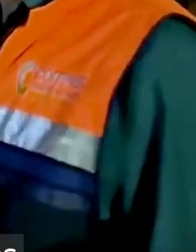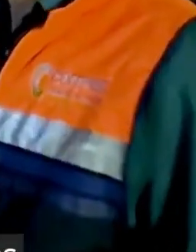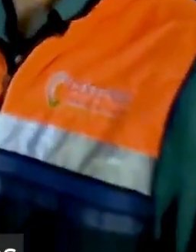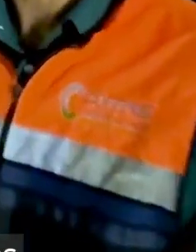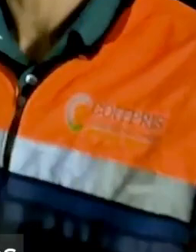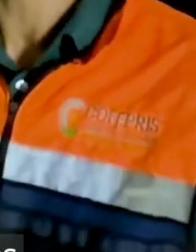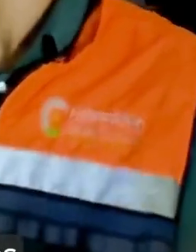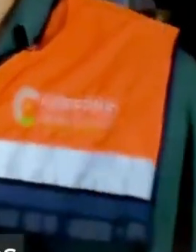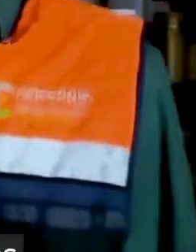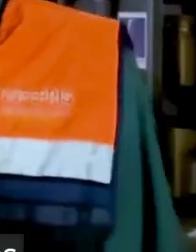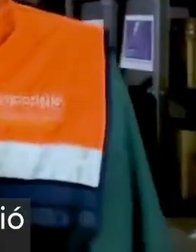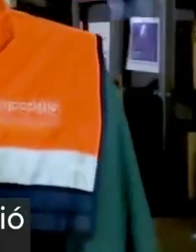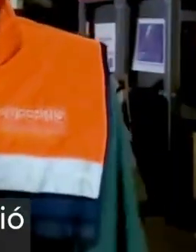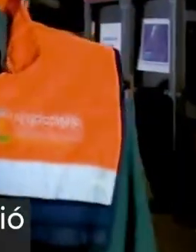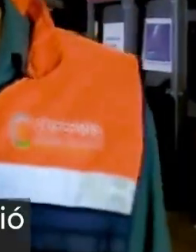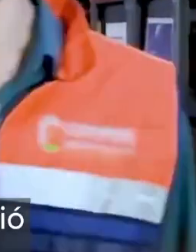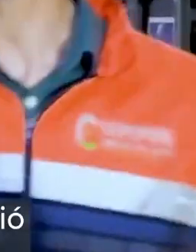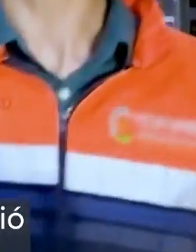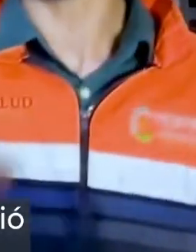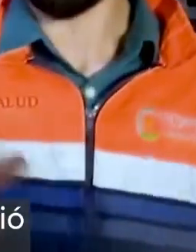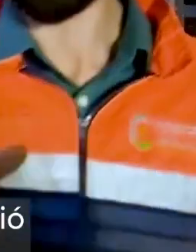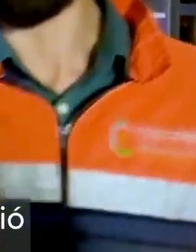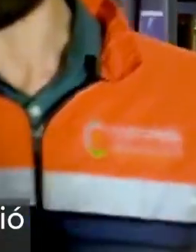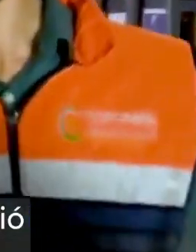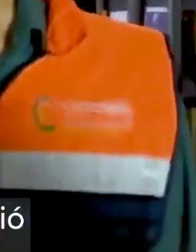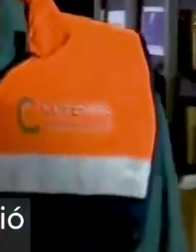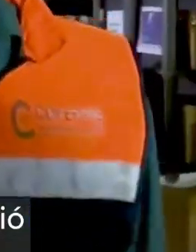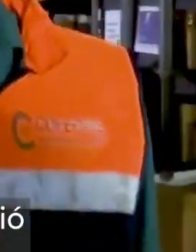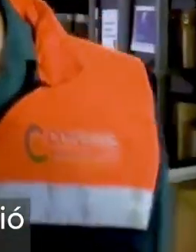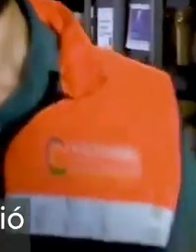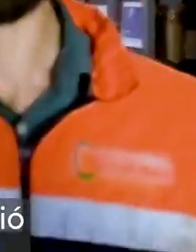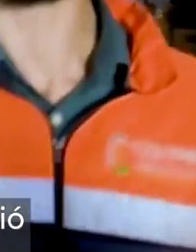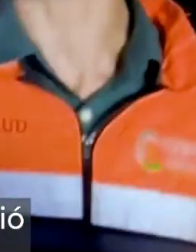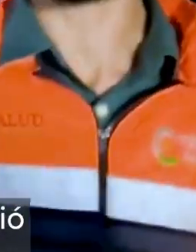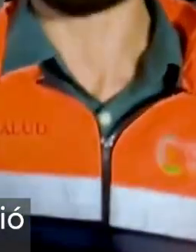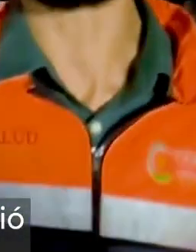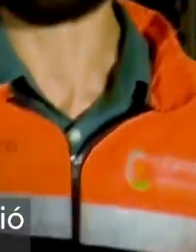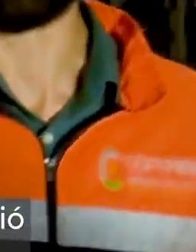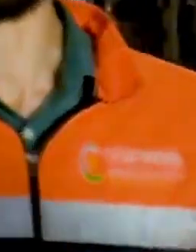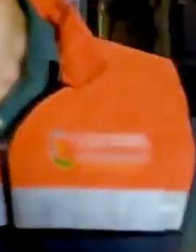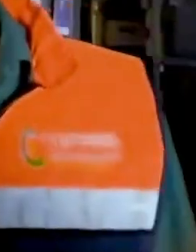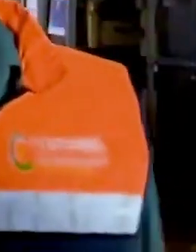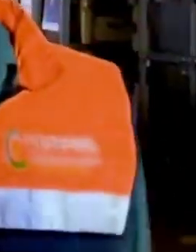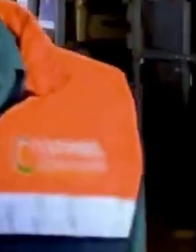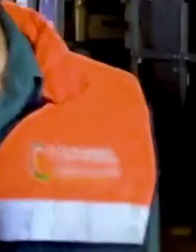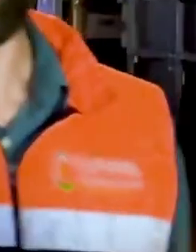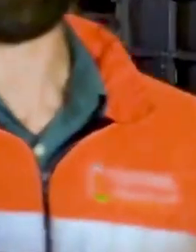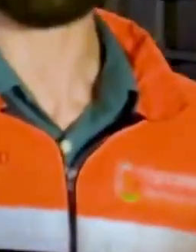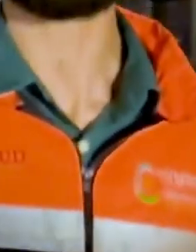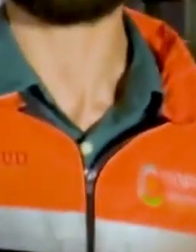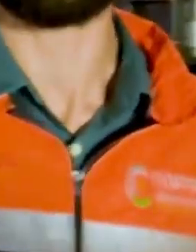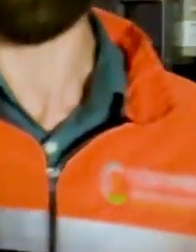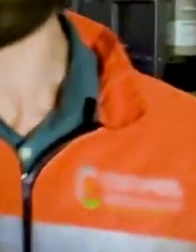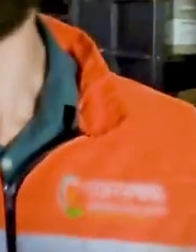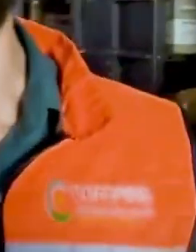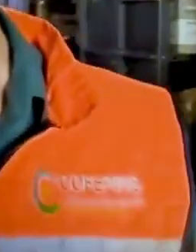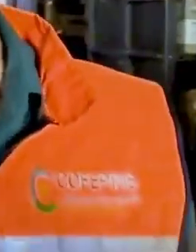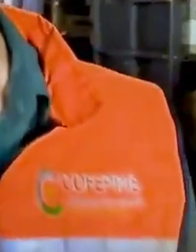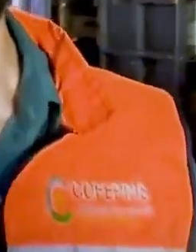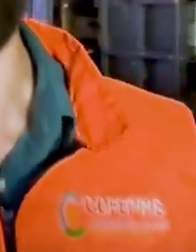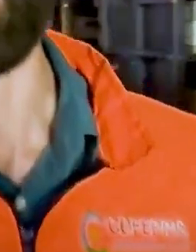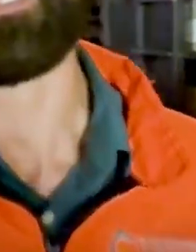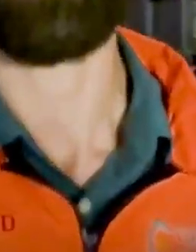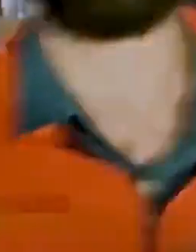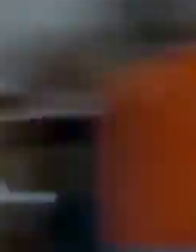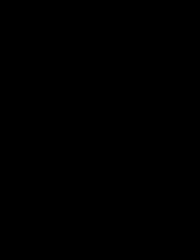Este comportamiento sin escrúpulos simulaba tener todo en orden y abrió los sótanos de la corrupción a empresas y a